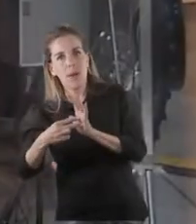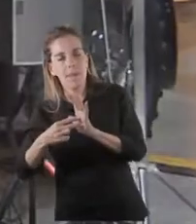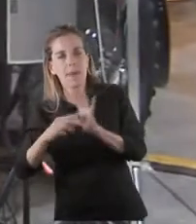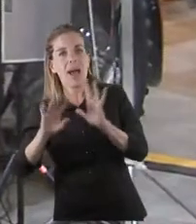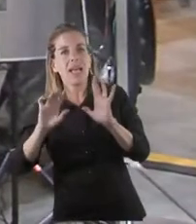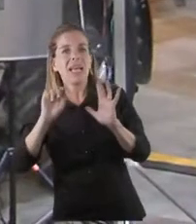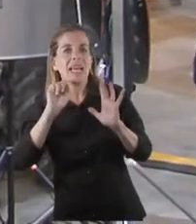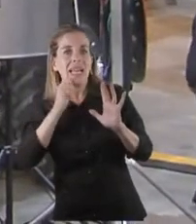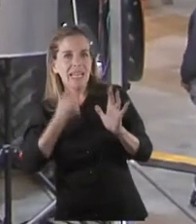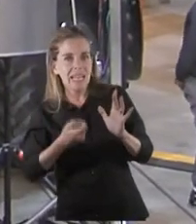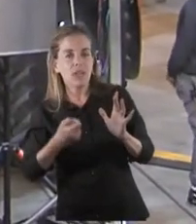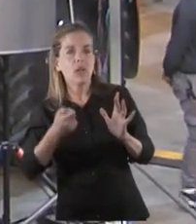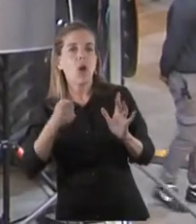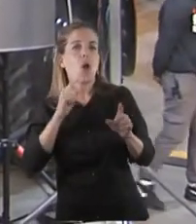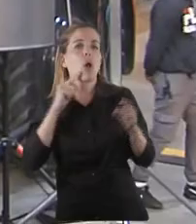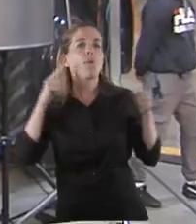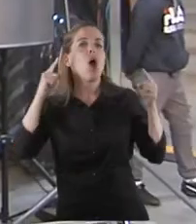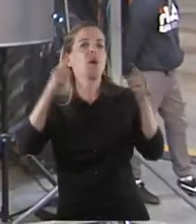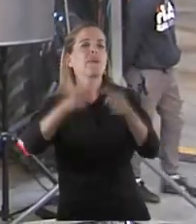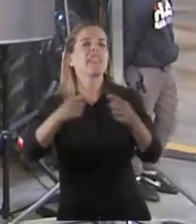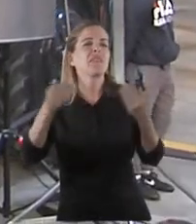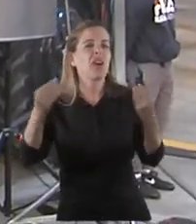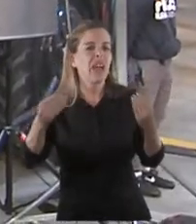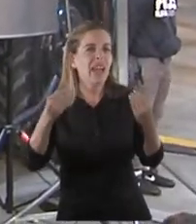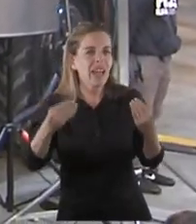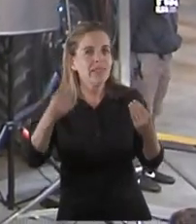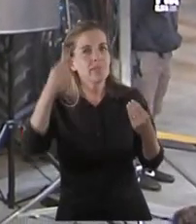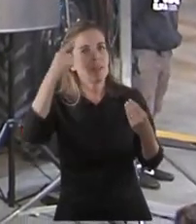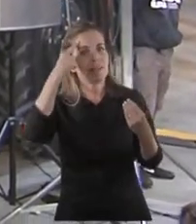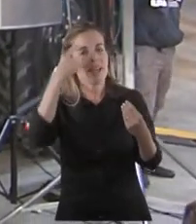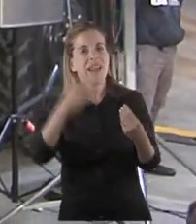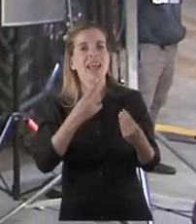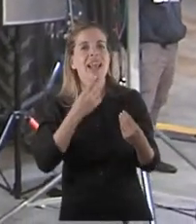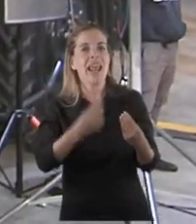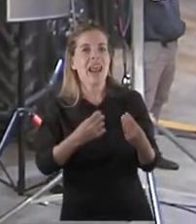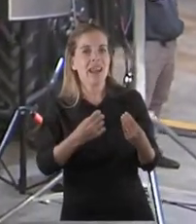problemas, lindos desafíos, que es la capacidad energética.